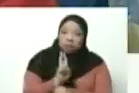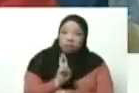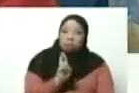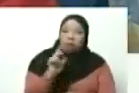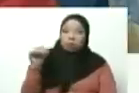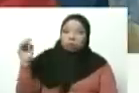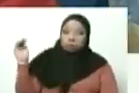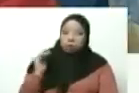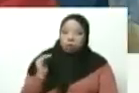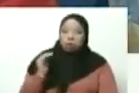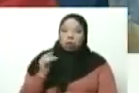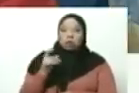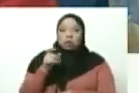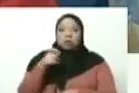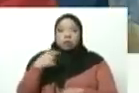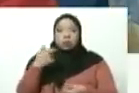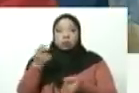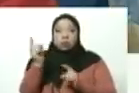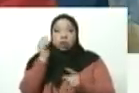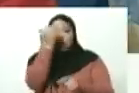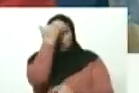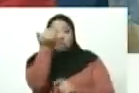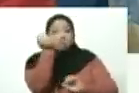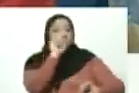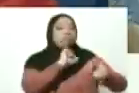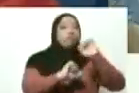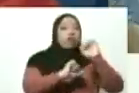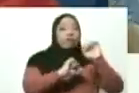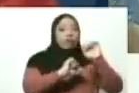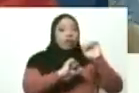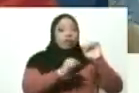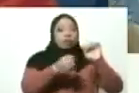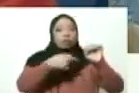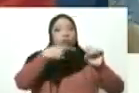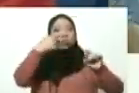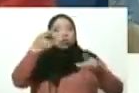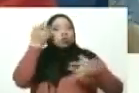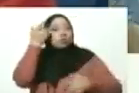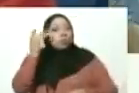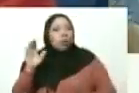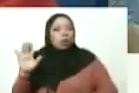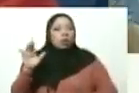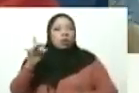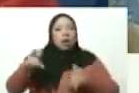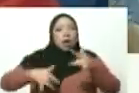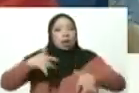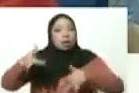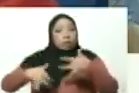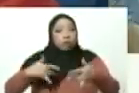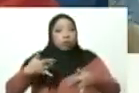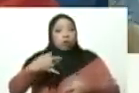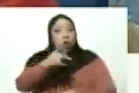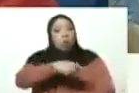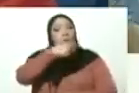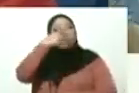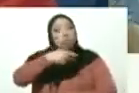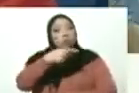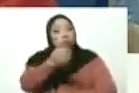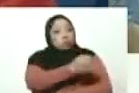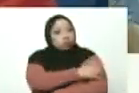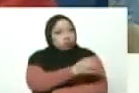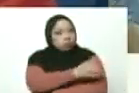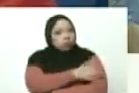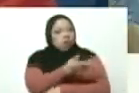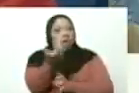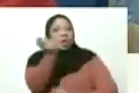a esto sujeto quienes basados en una presunta actividad opositora defienden a estos